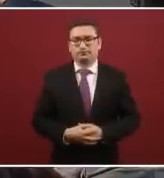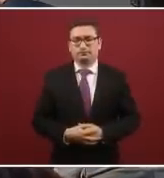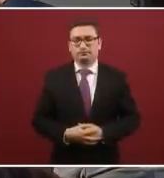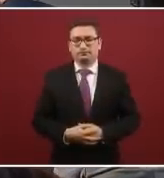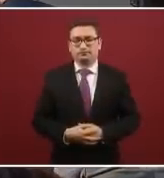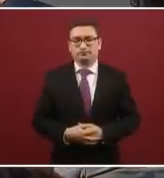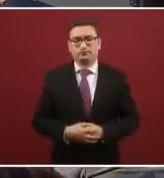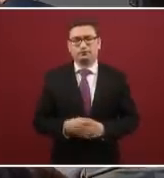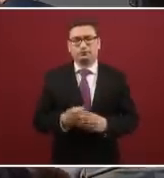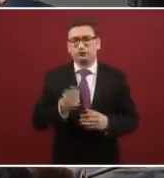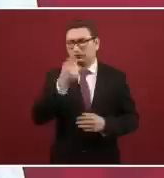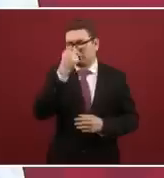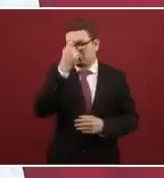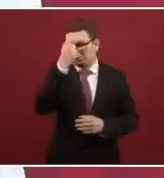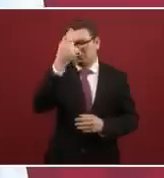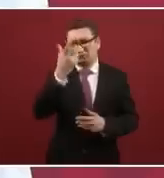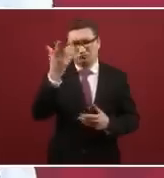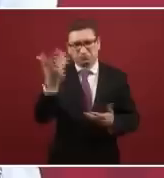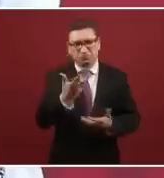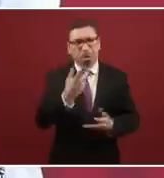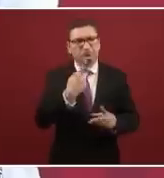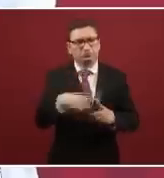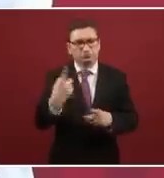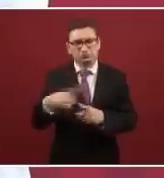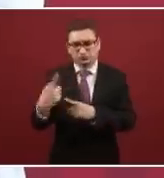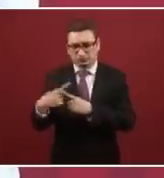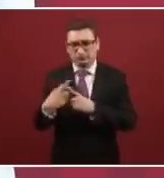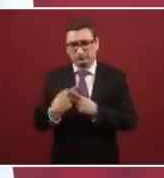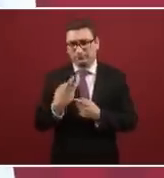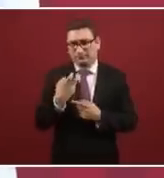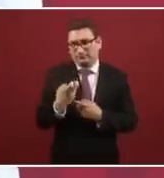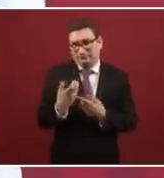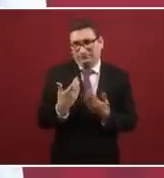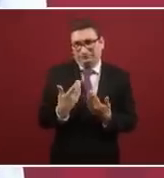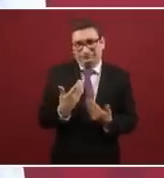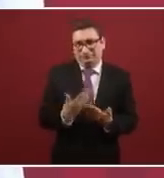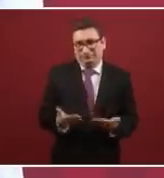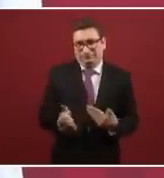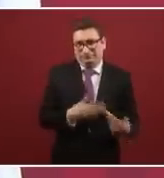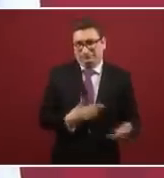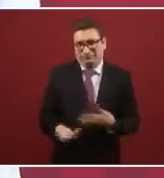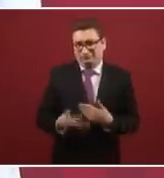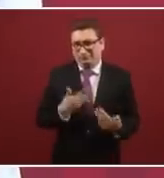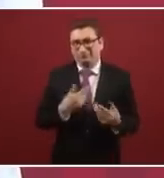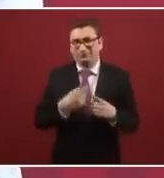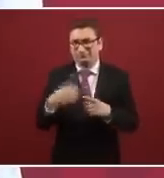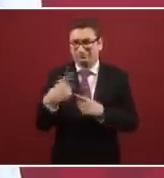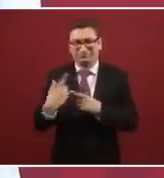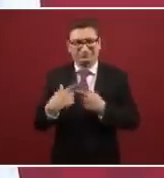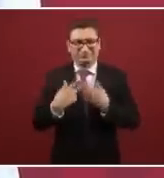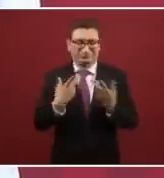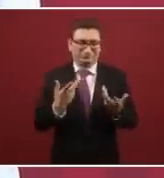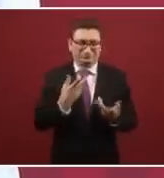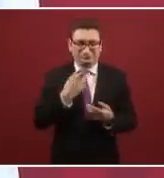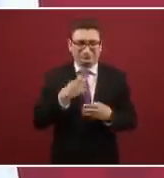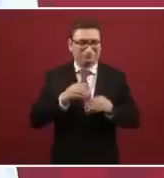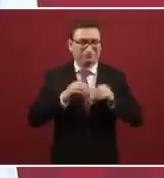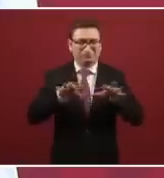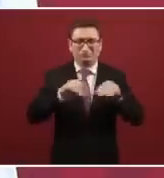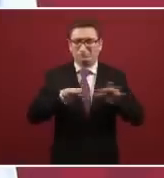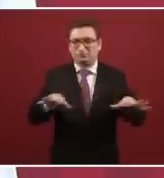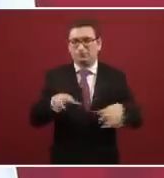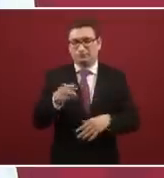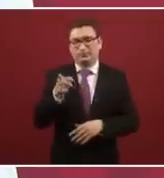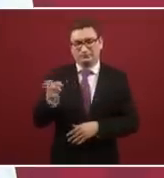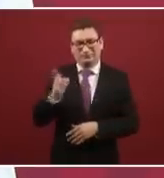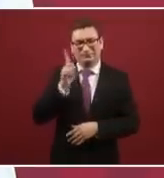la innovación, algo que está de moda, que se habla mucho, que ella